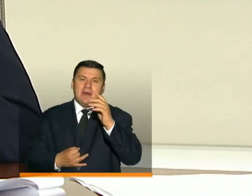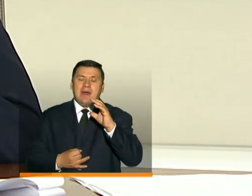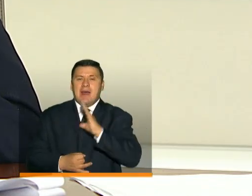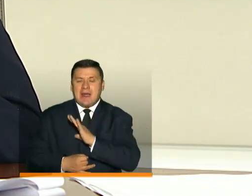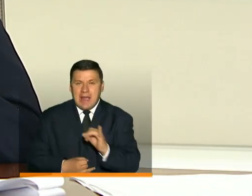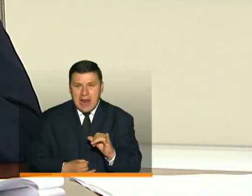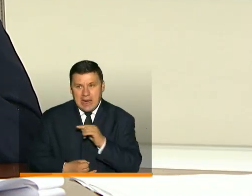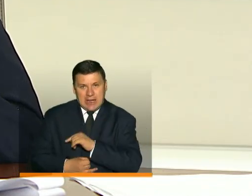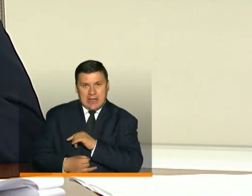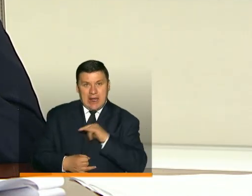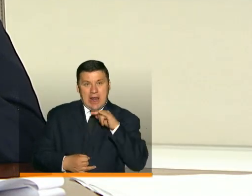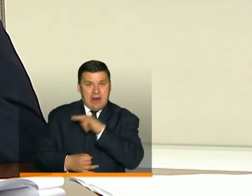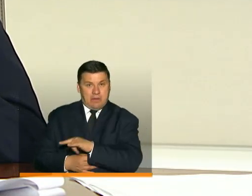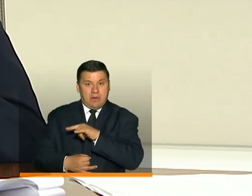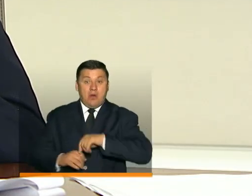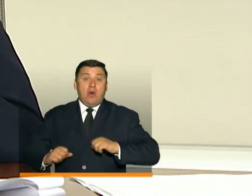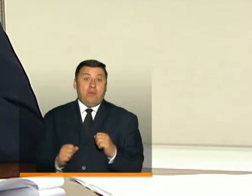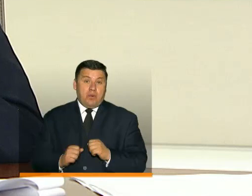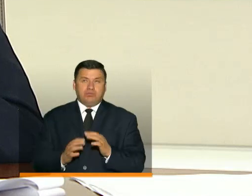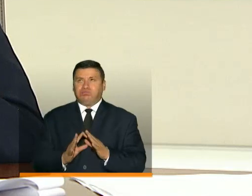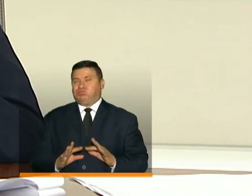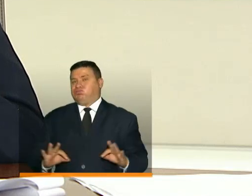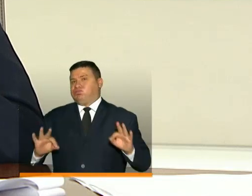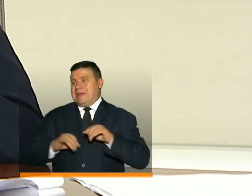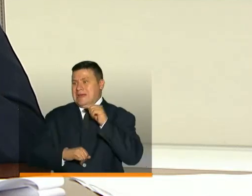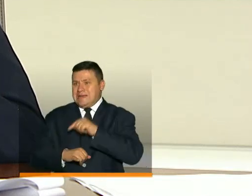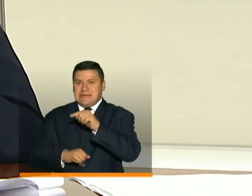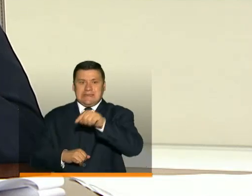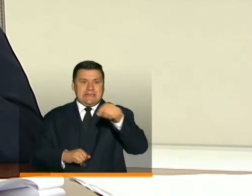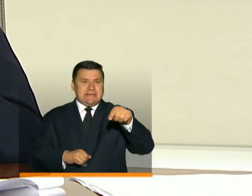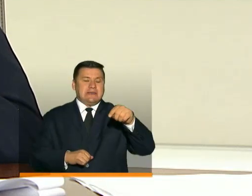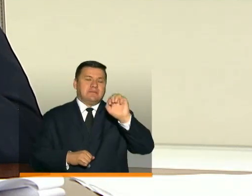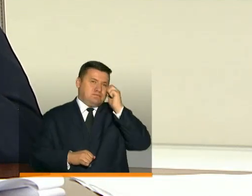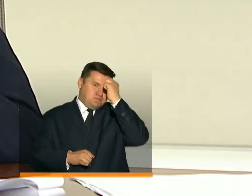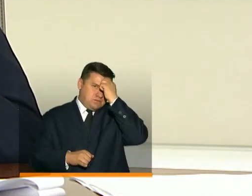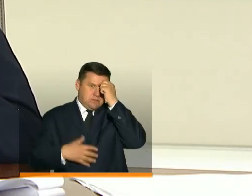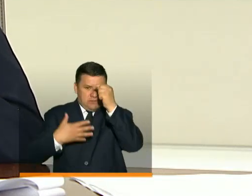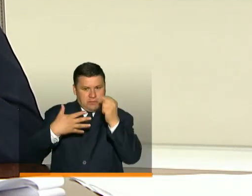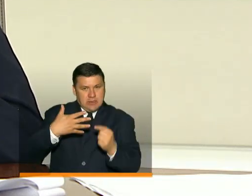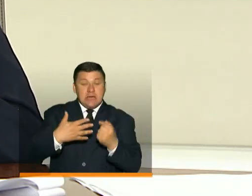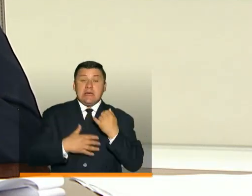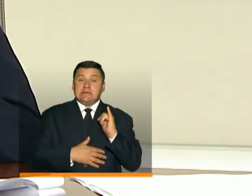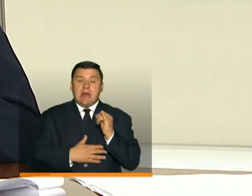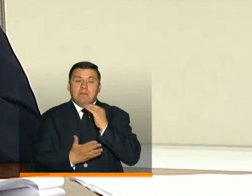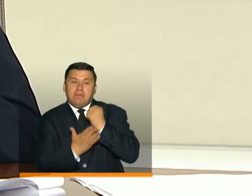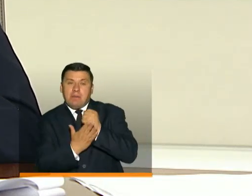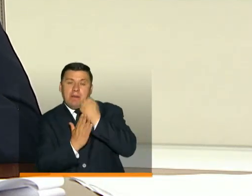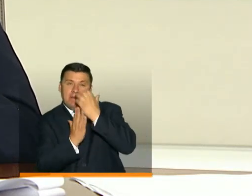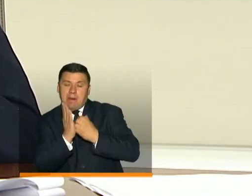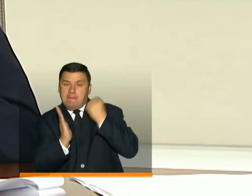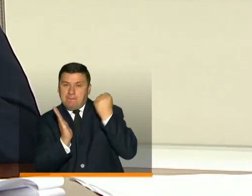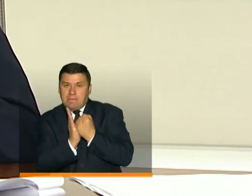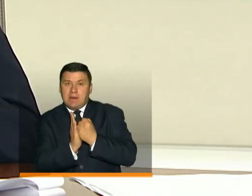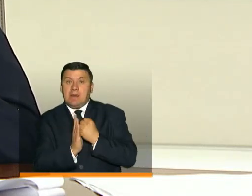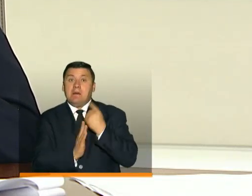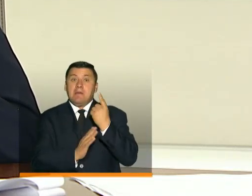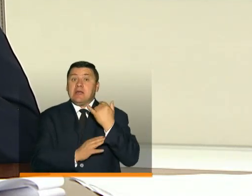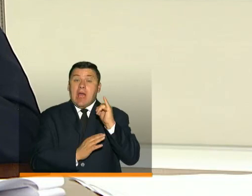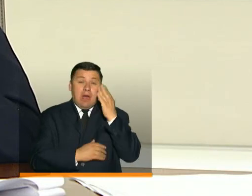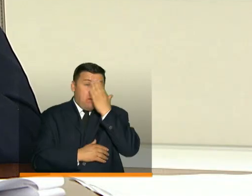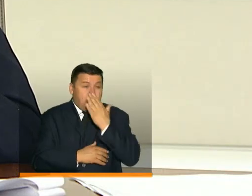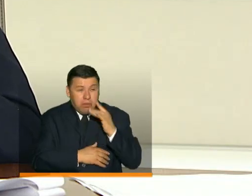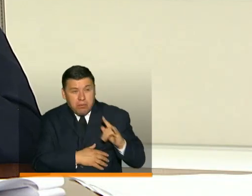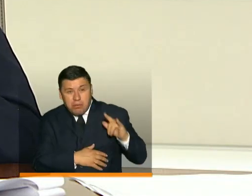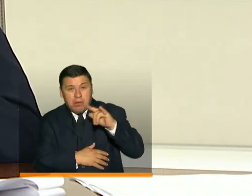Cali y específicamente el de Bogotá son muy importantes para poder enlazar la ruta. Ya tenemos una primera ruta